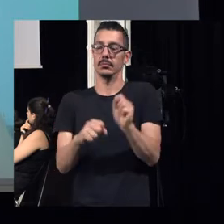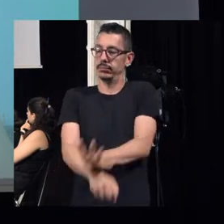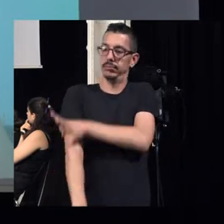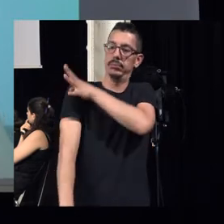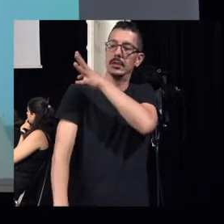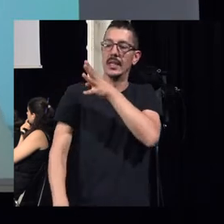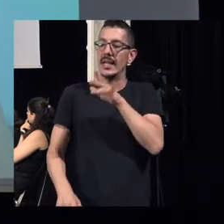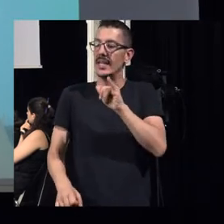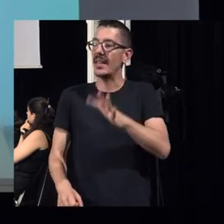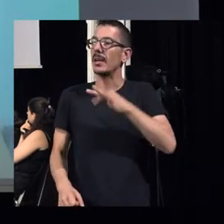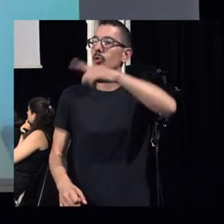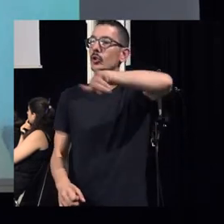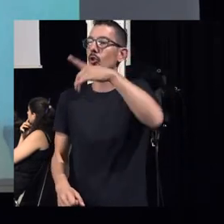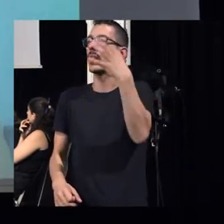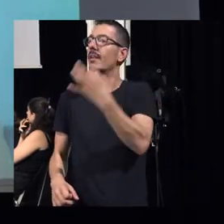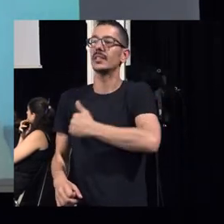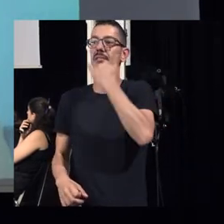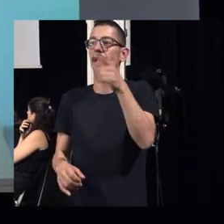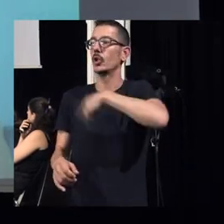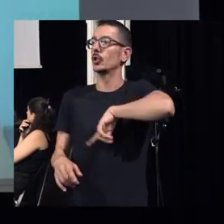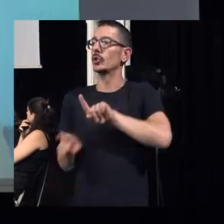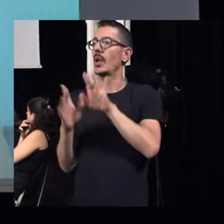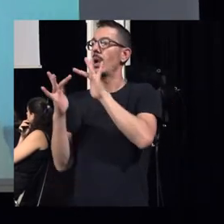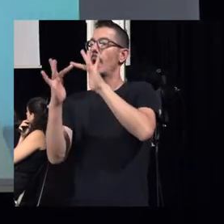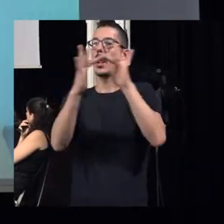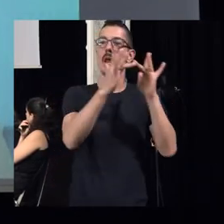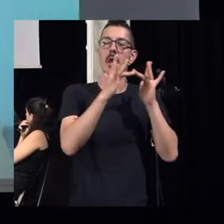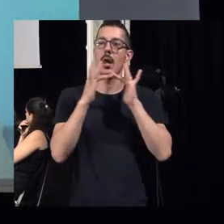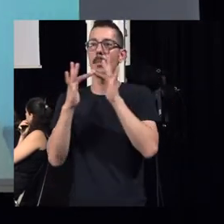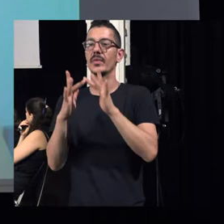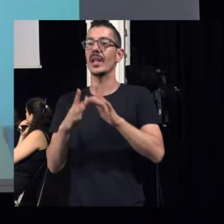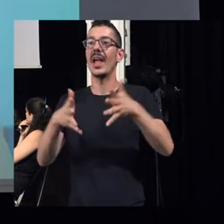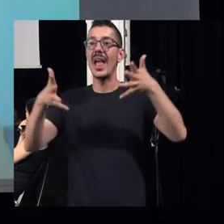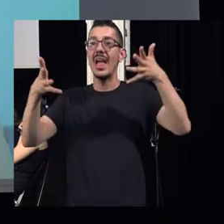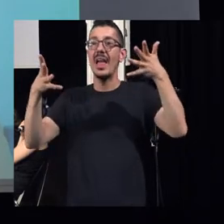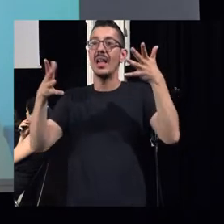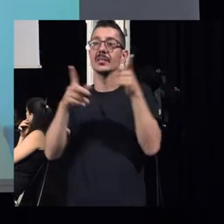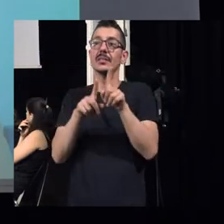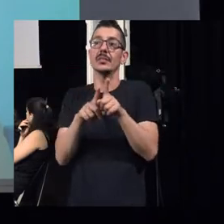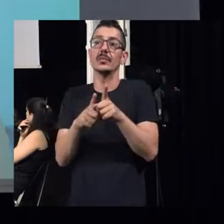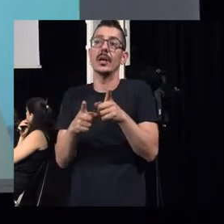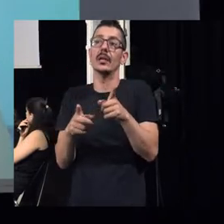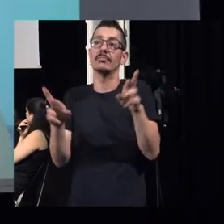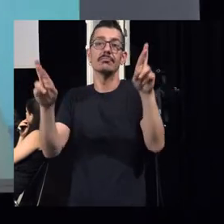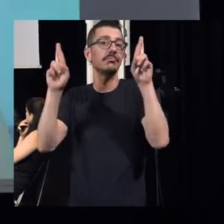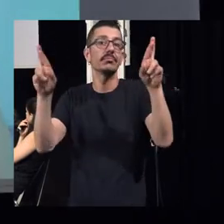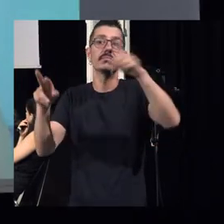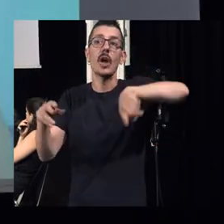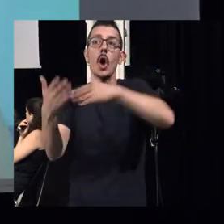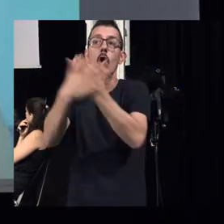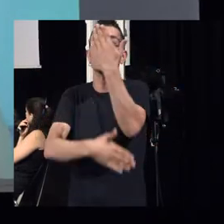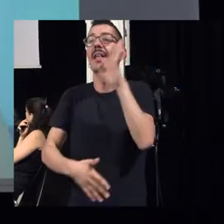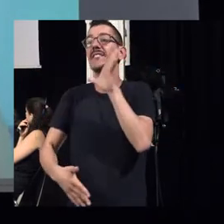estamos conectados, y les deseo verdaderamente que tengan unas jornadas maravillosas. Un beso